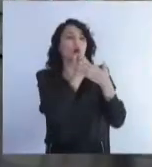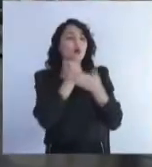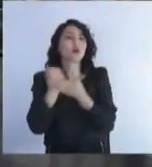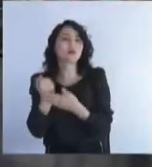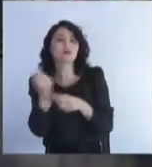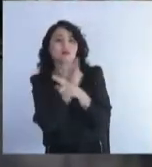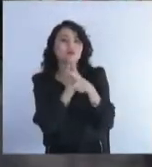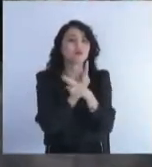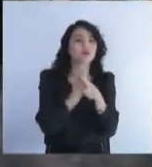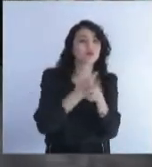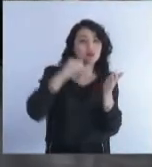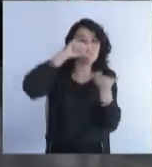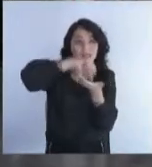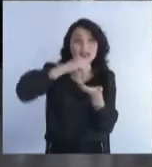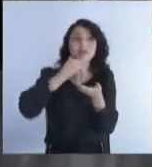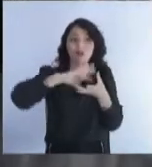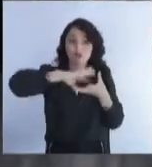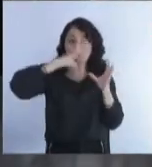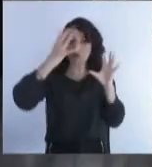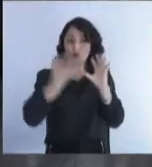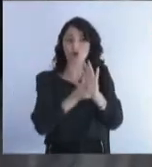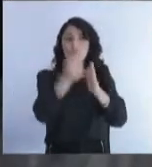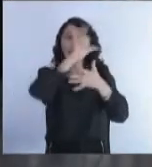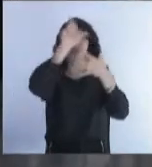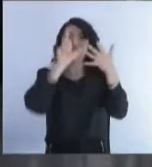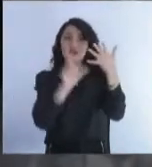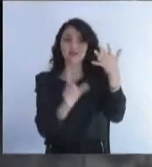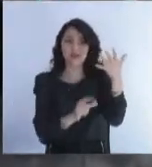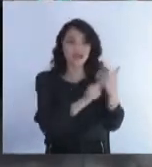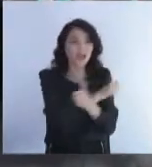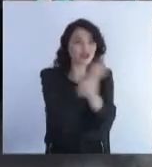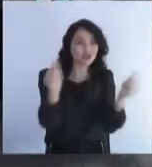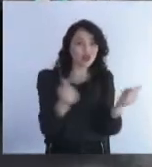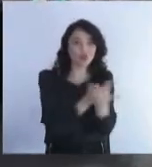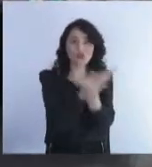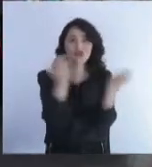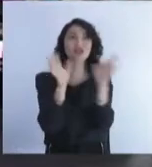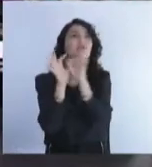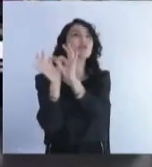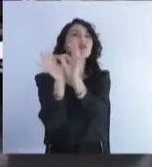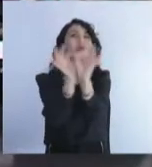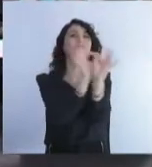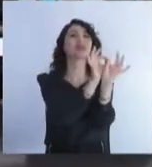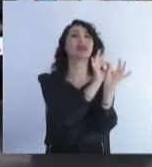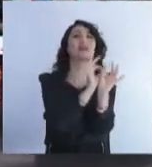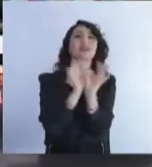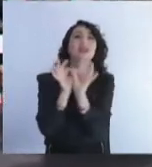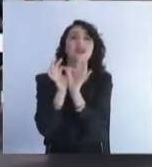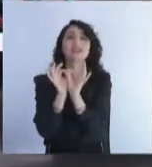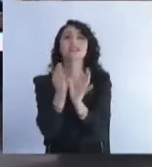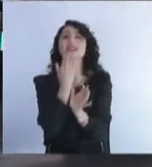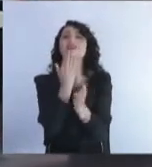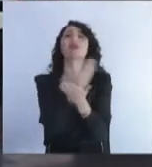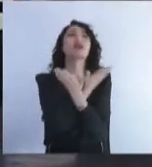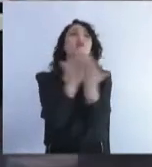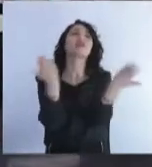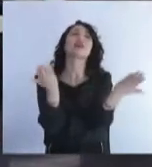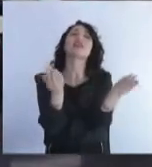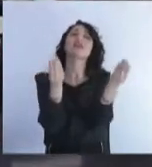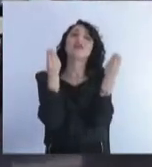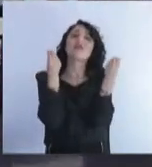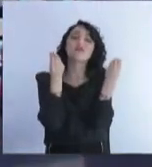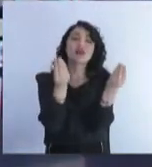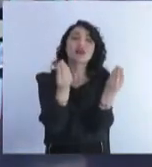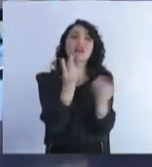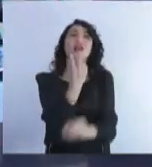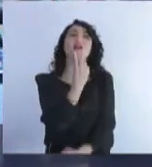del país y del mundo de Latinoamérica. Todos ustedes que están ahí, muchas gracias. A ustedes también les deseamos que tengan una linda vida,